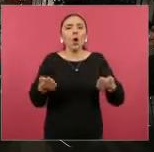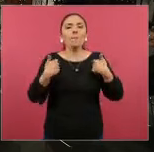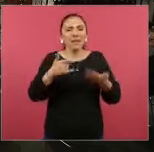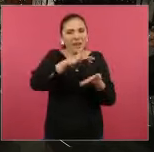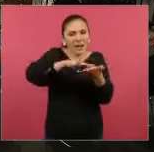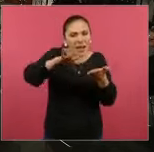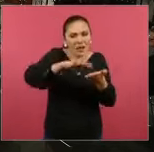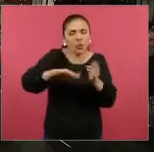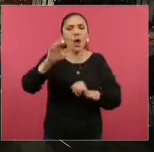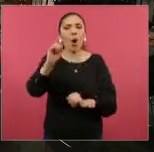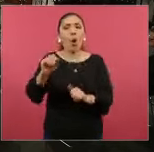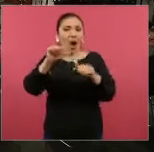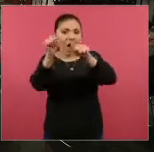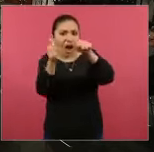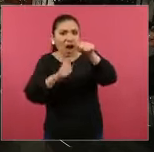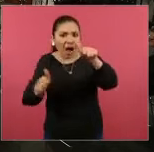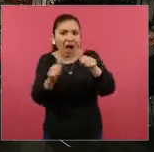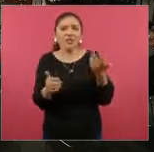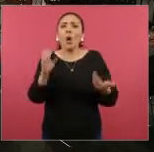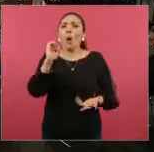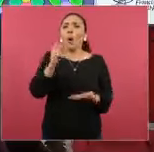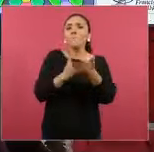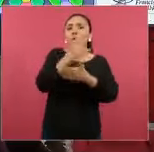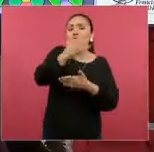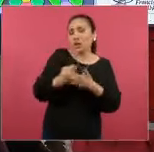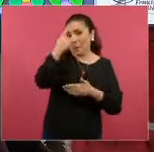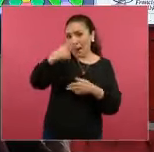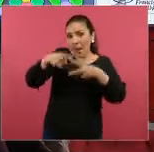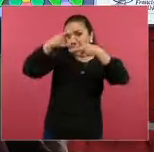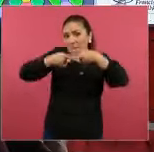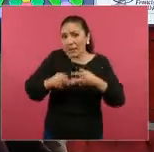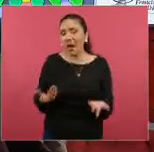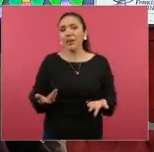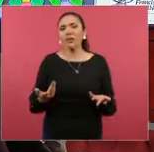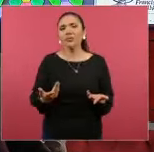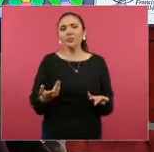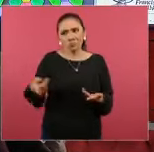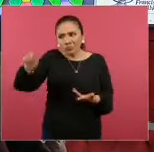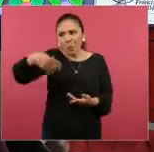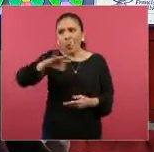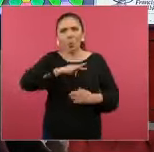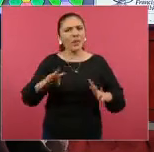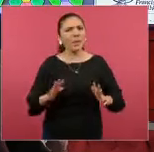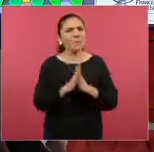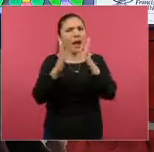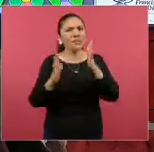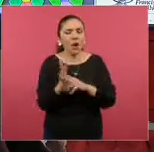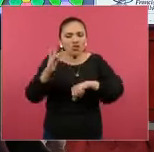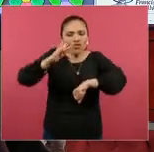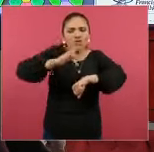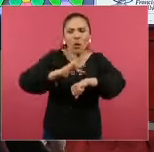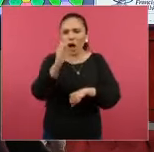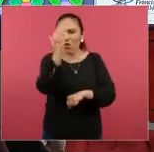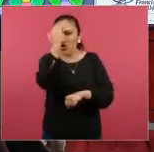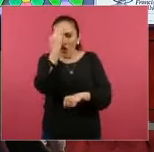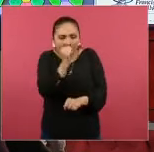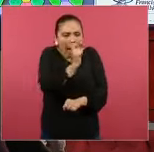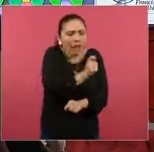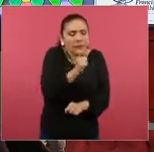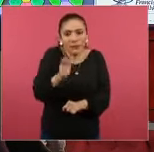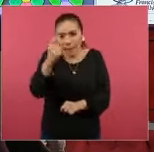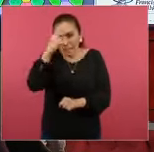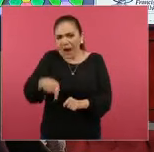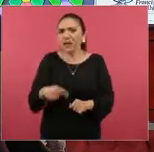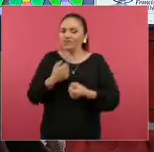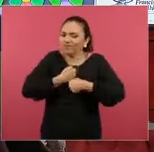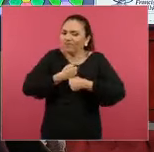lectora, si tuvimos artes, si tuvimos proyectos matemáticos, para que ellos participen, toquen, exploren, puedan brindar sus